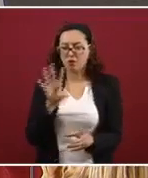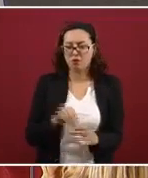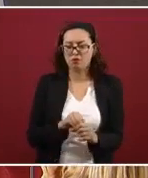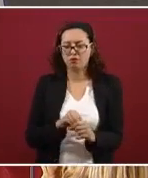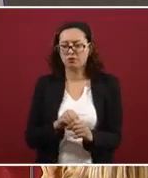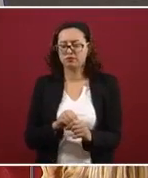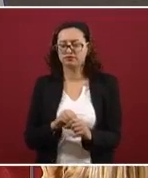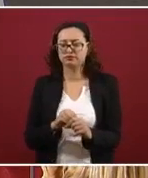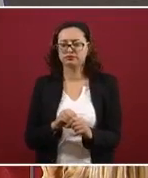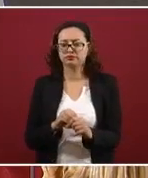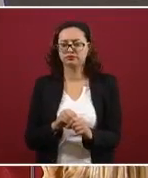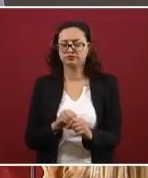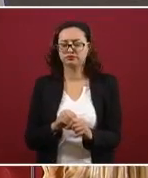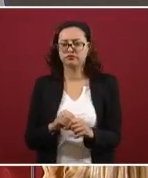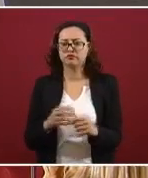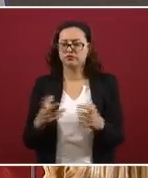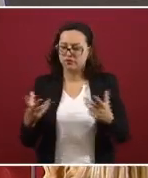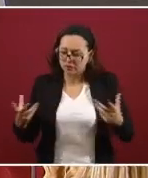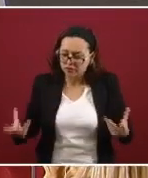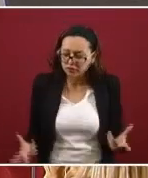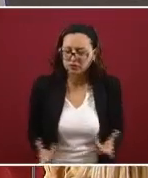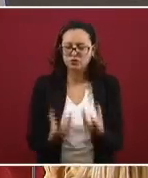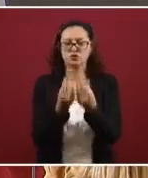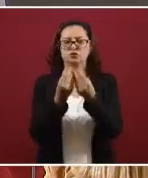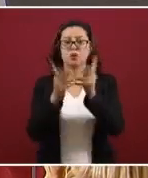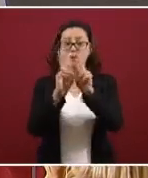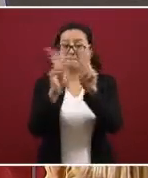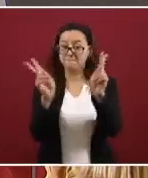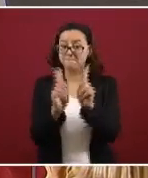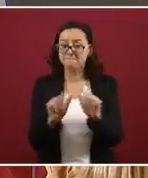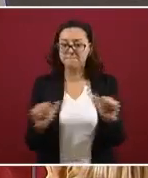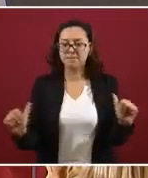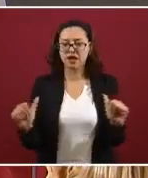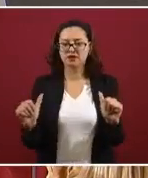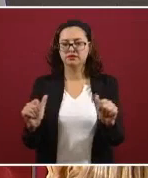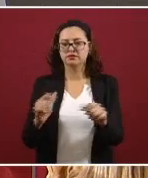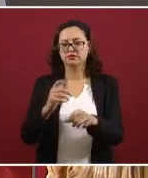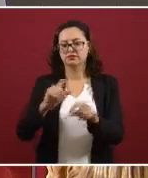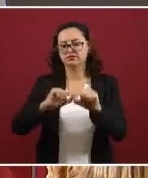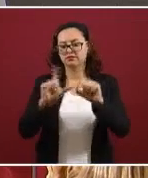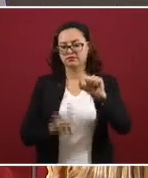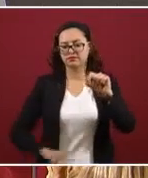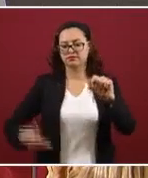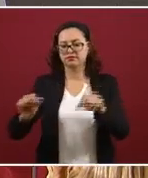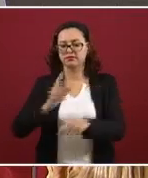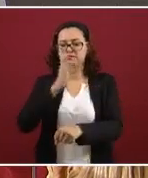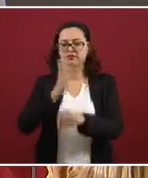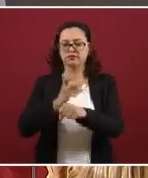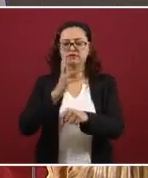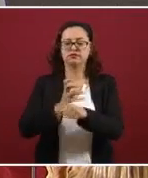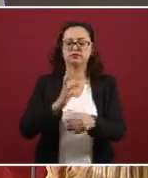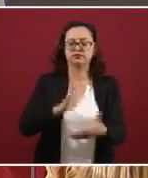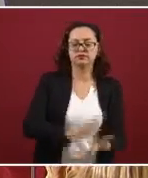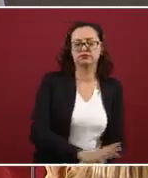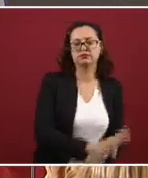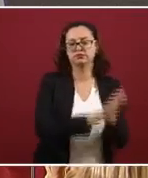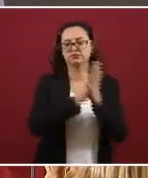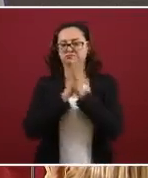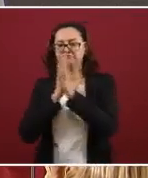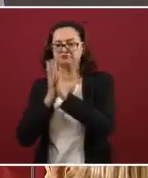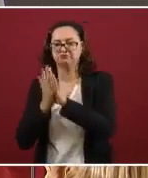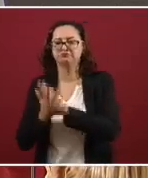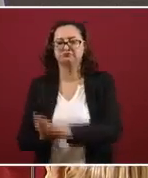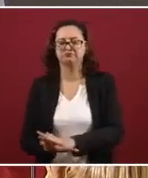entre todos y de manera pacífica la cuarta transformación de la vida pública del